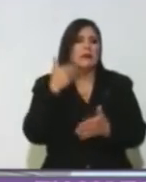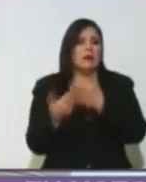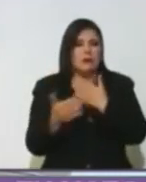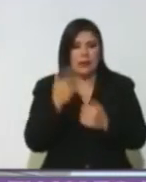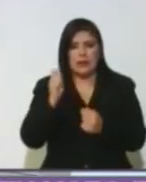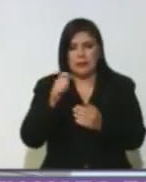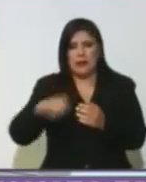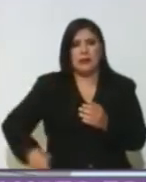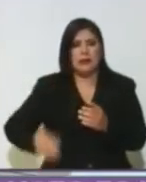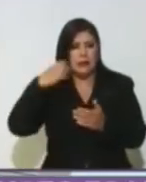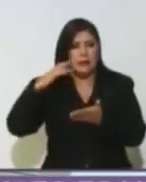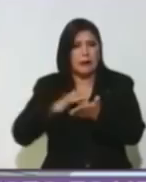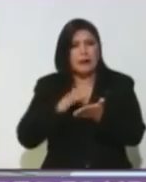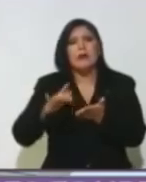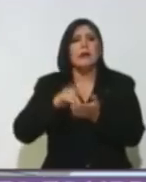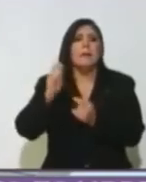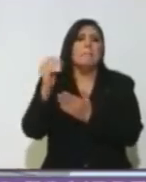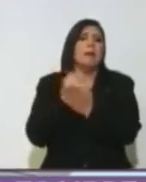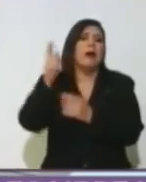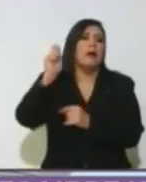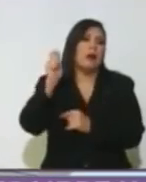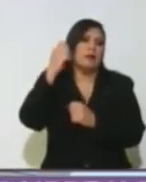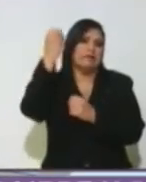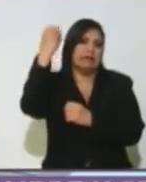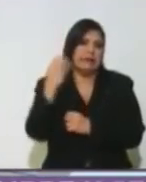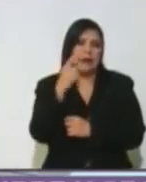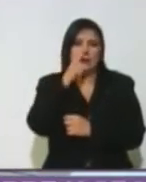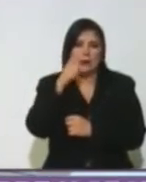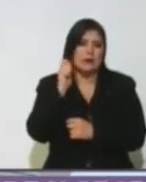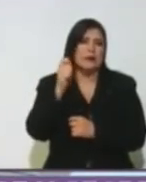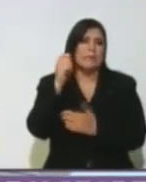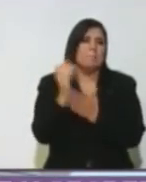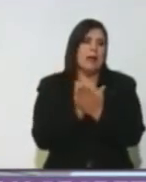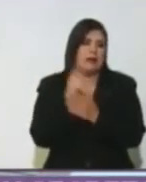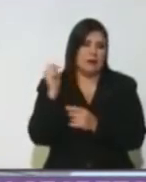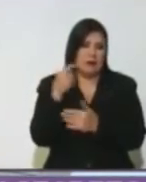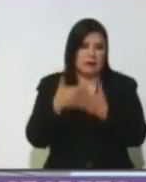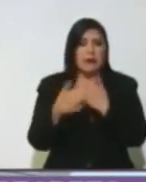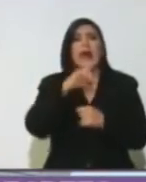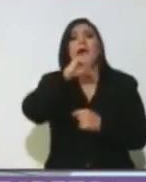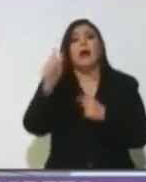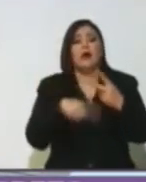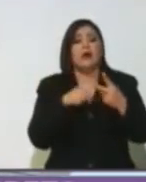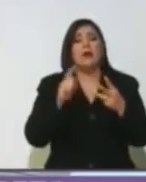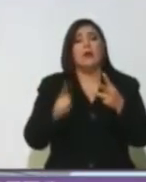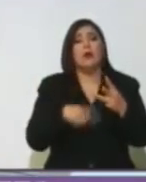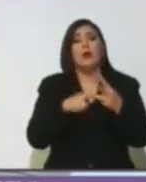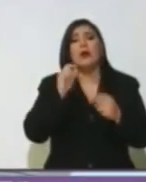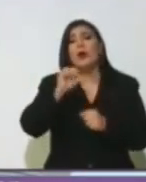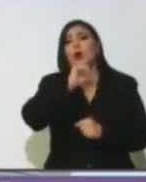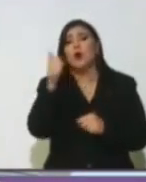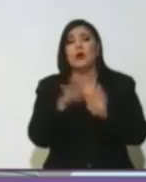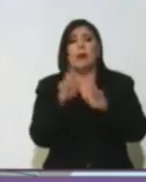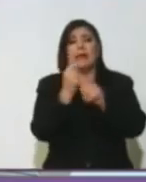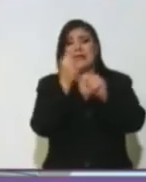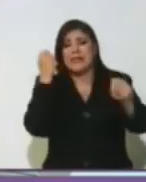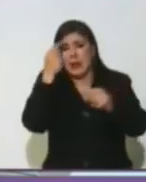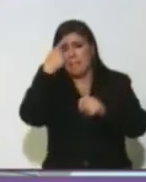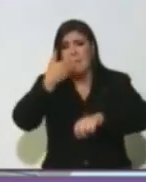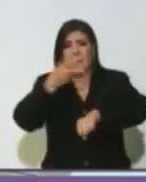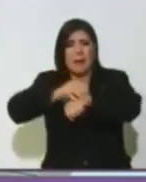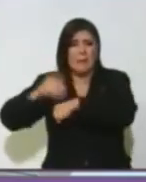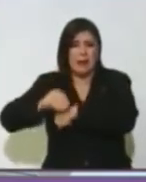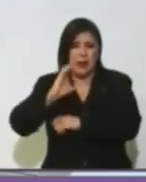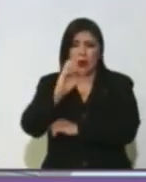tecnología de los semáforos de la ciudad el tercer tema tiene que ver con el transporte concesionado vamos a regular el transporte concesionado